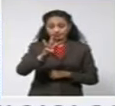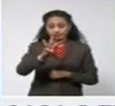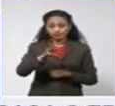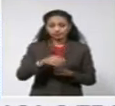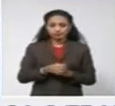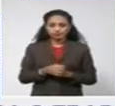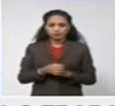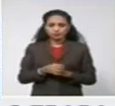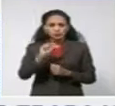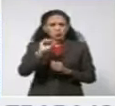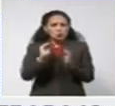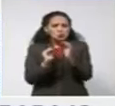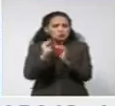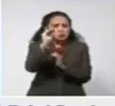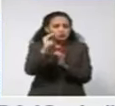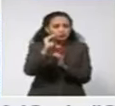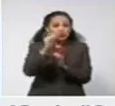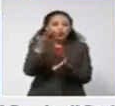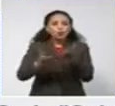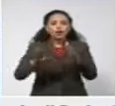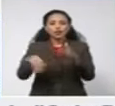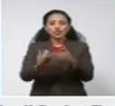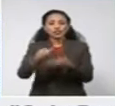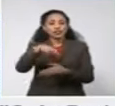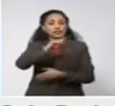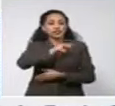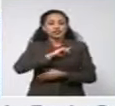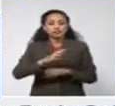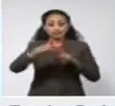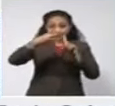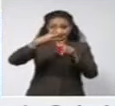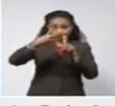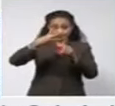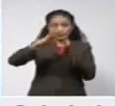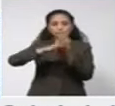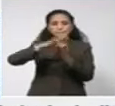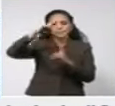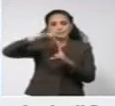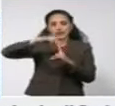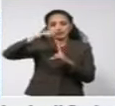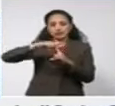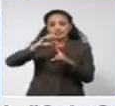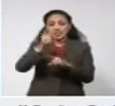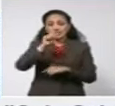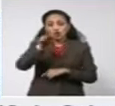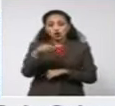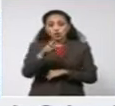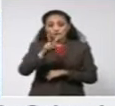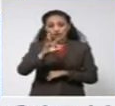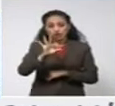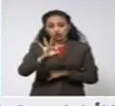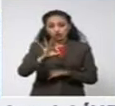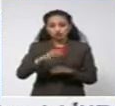discretamente superior a la del día de ayer. Matanzas con una tasa de 10,28,